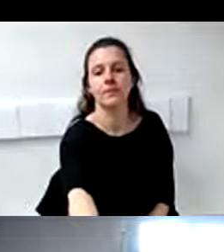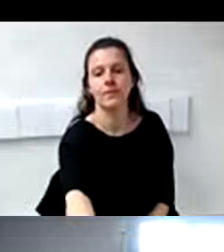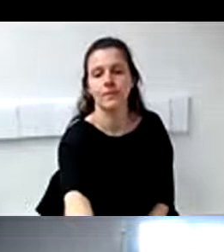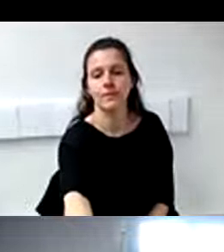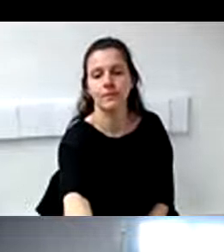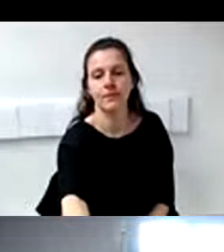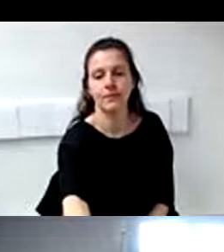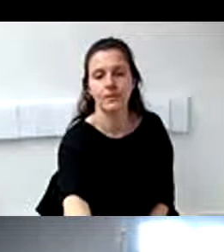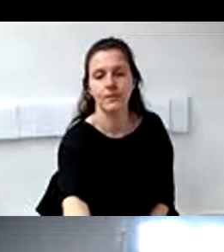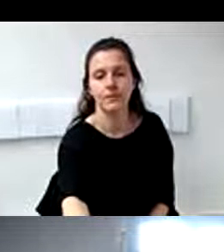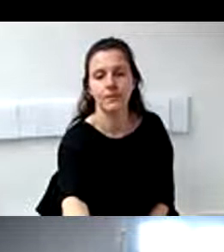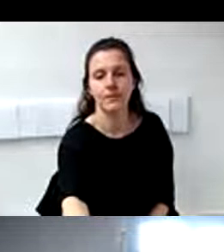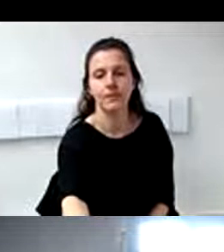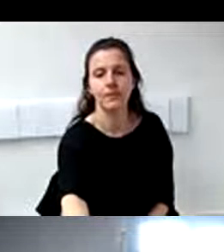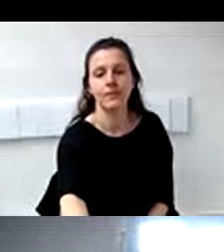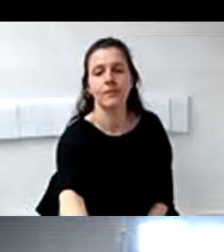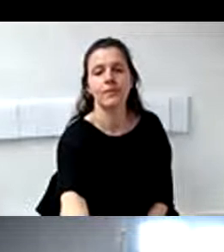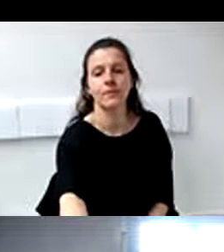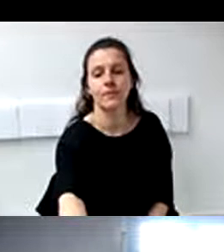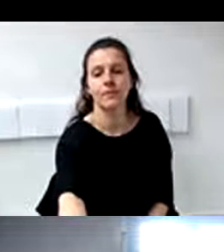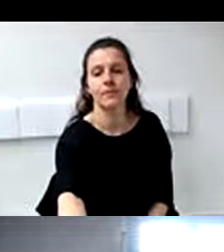sabiendo que tenía la primera presentación,